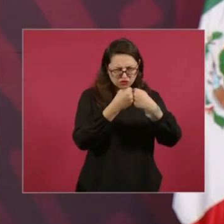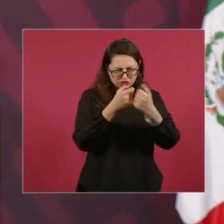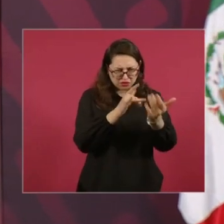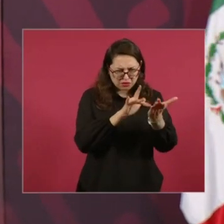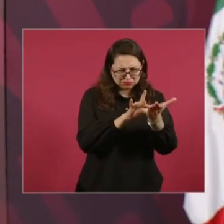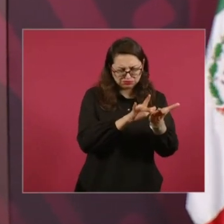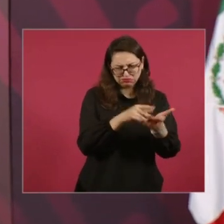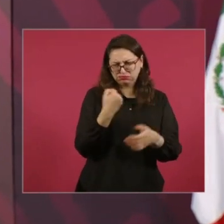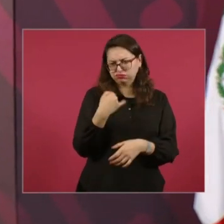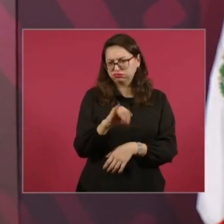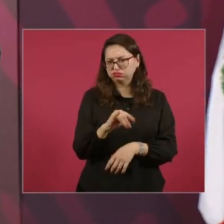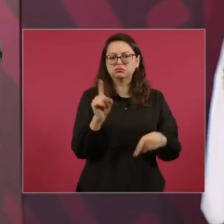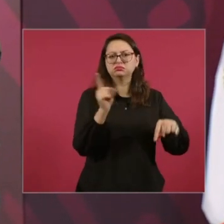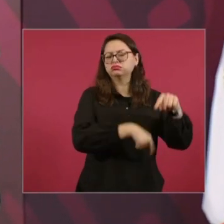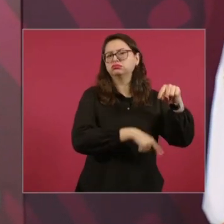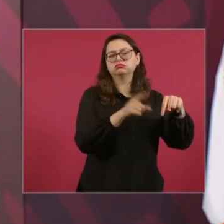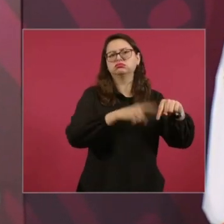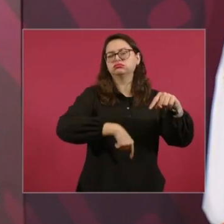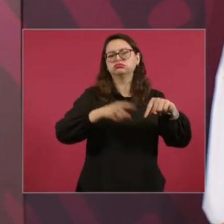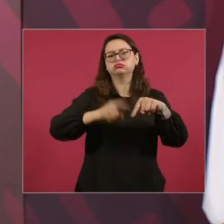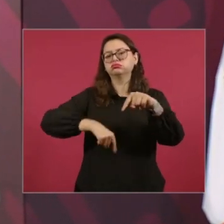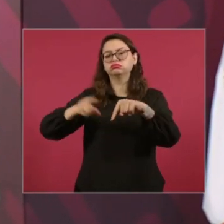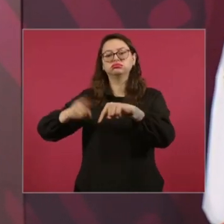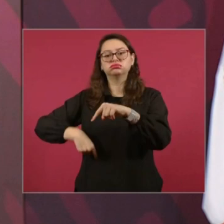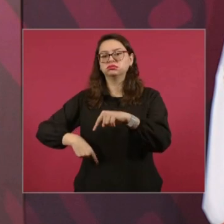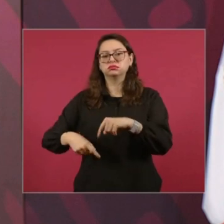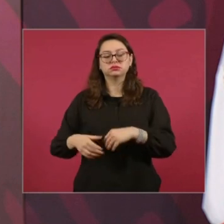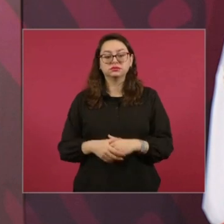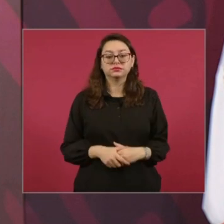los apoyos a la zona fronteriza.